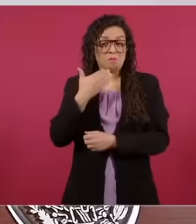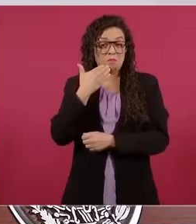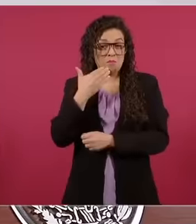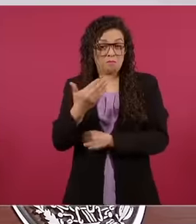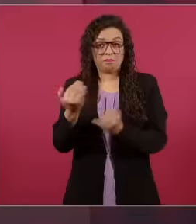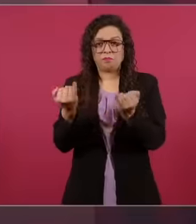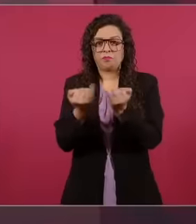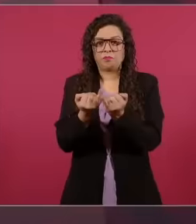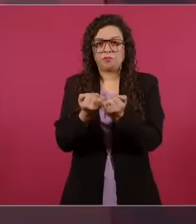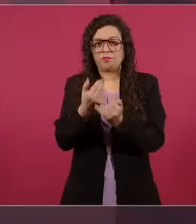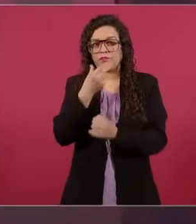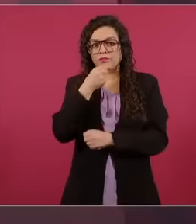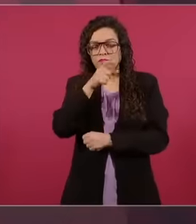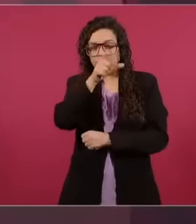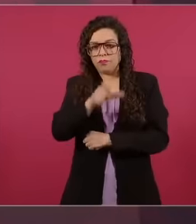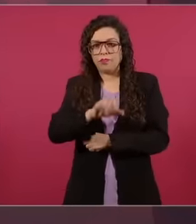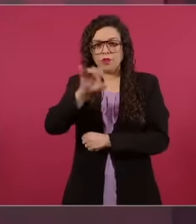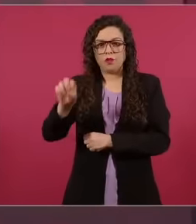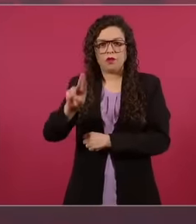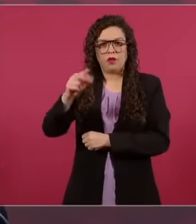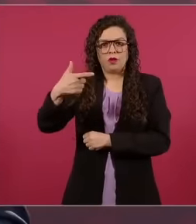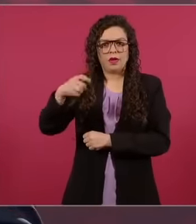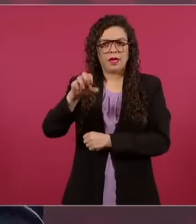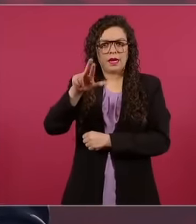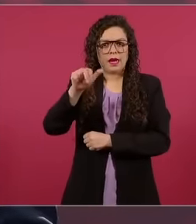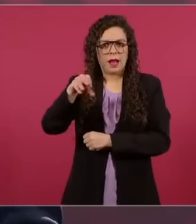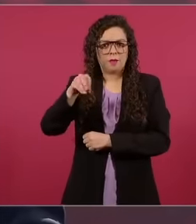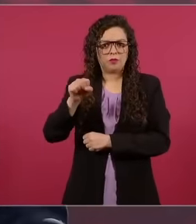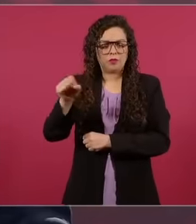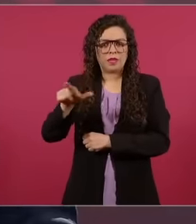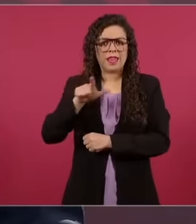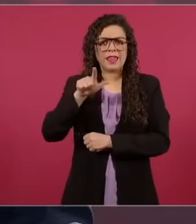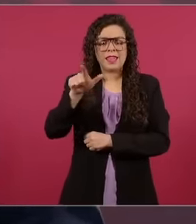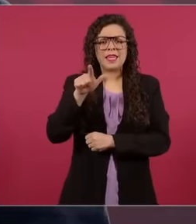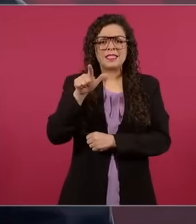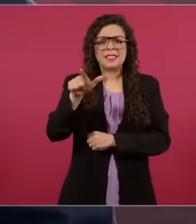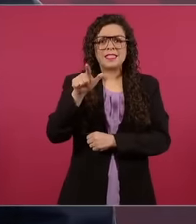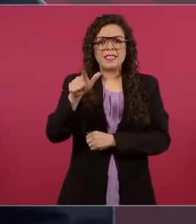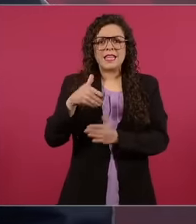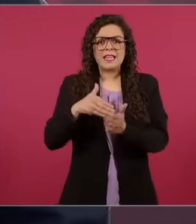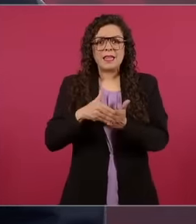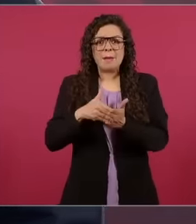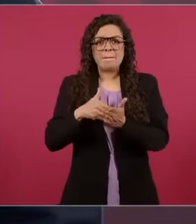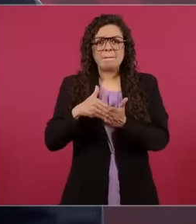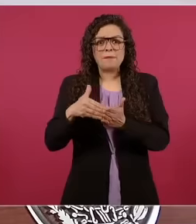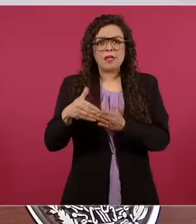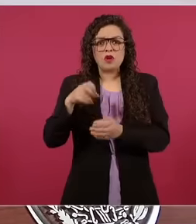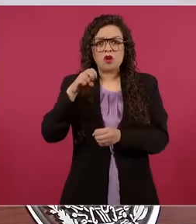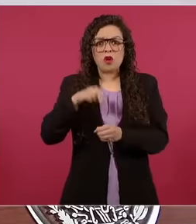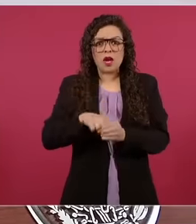Jorge Ramos, 17 millones al mes.